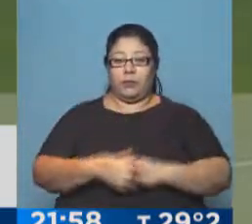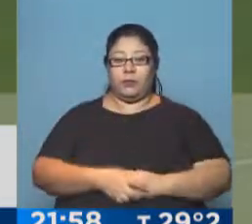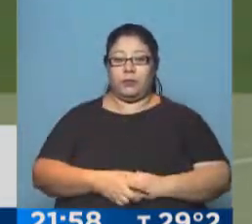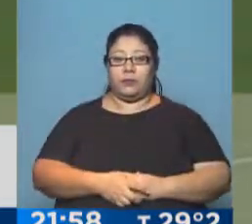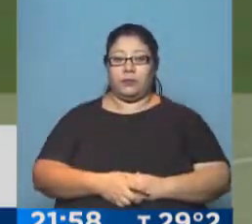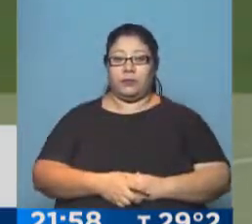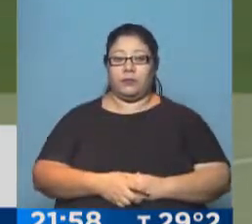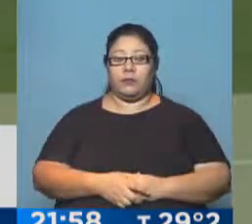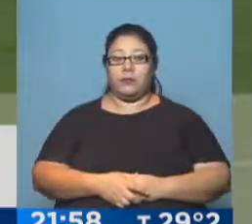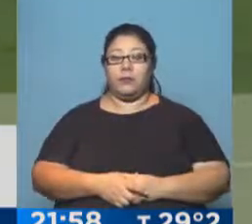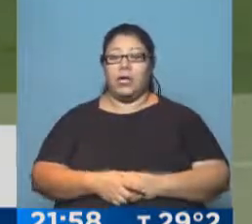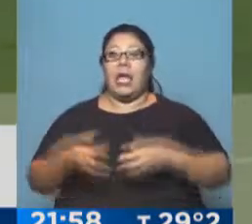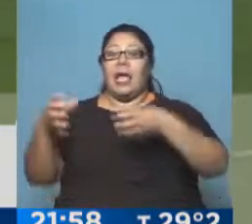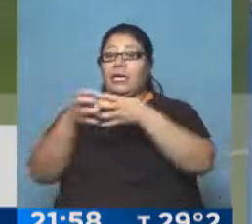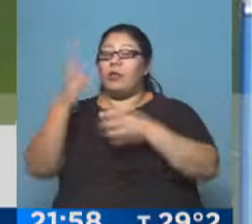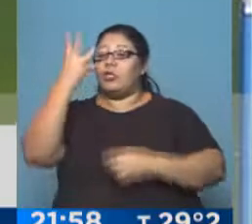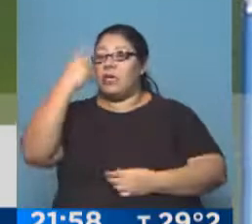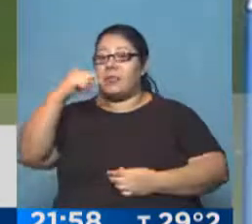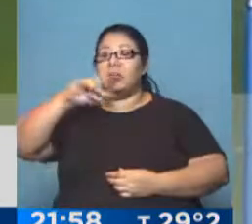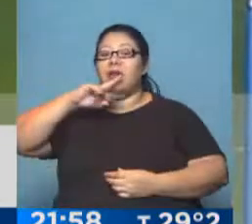Para el equipo sanjuanino.